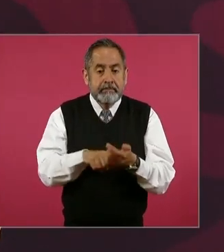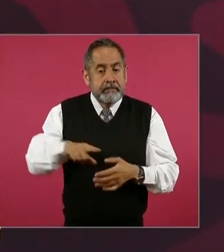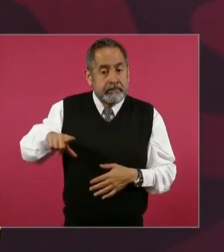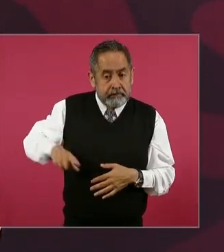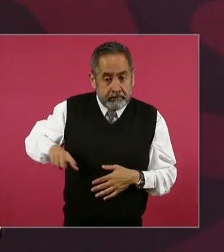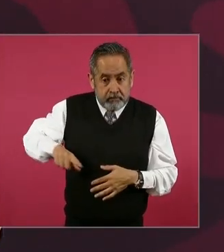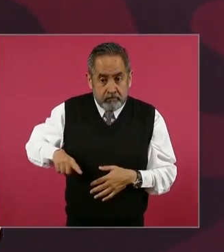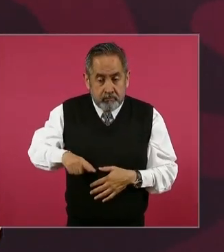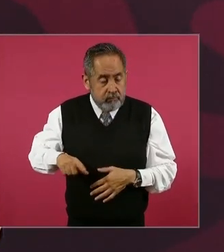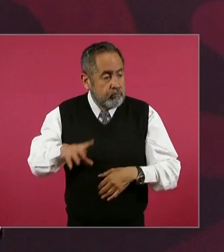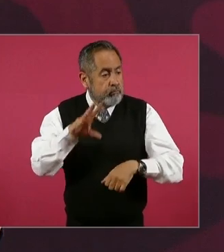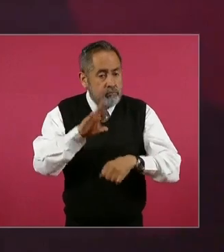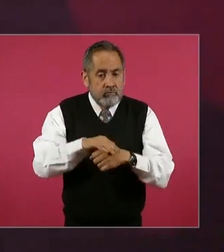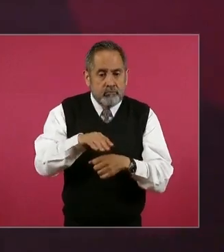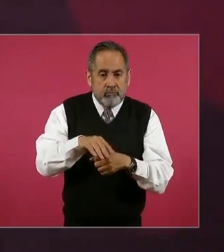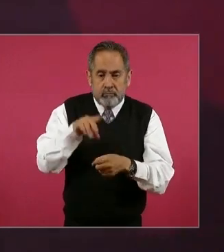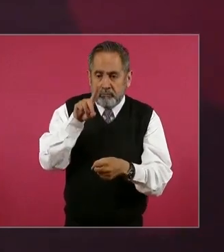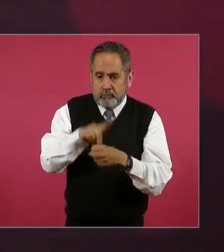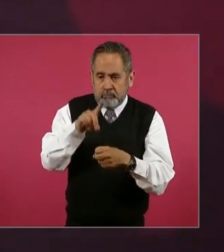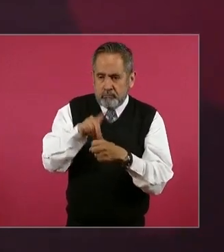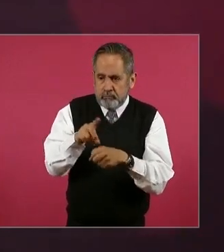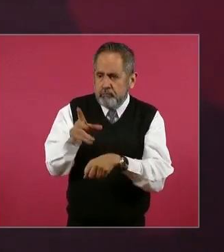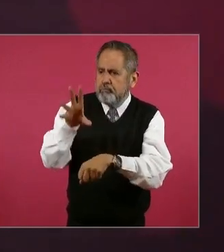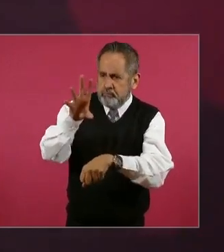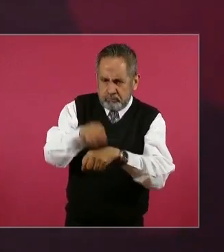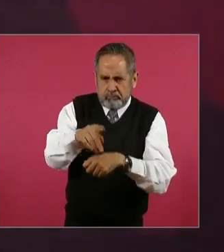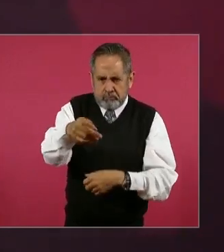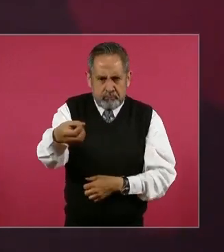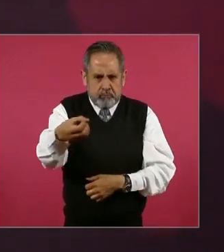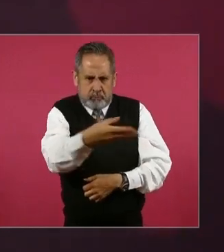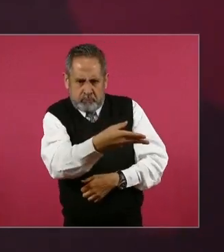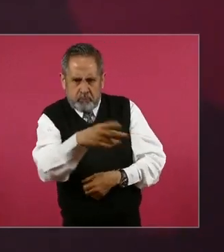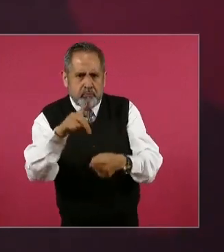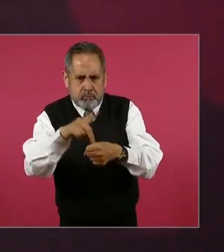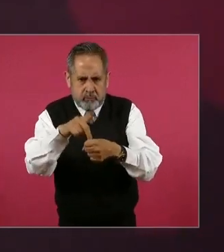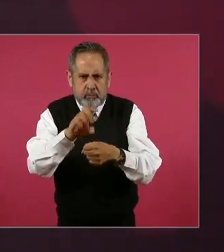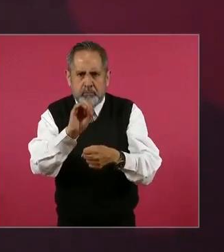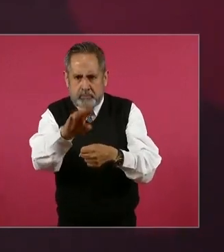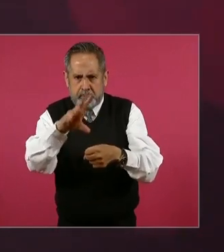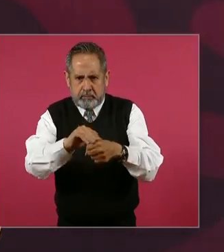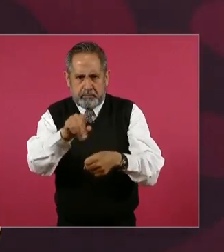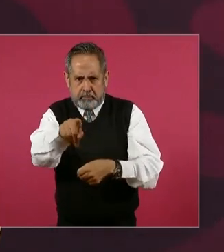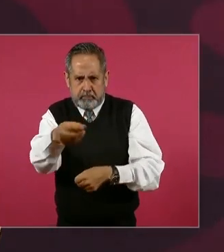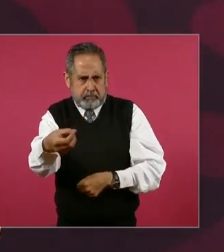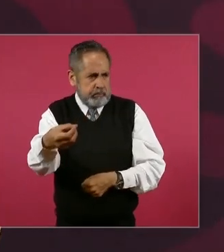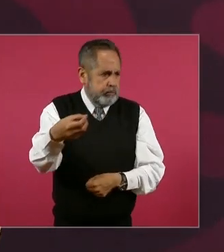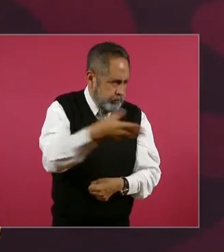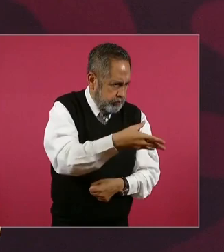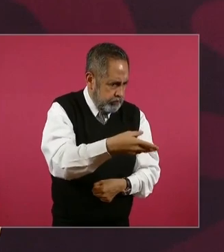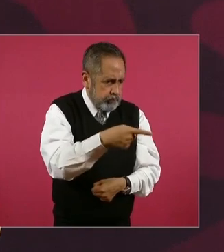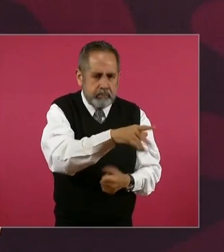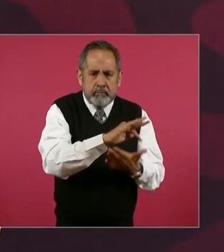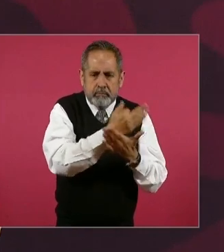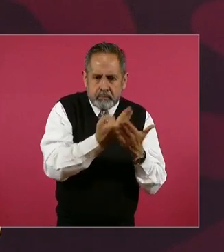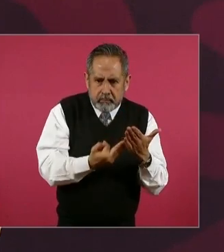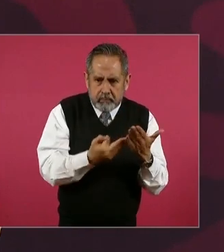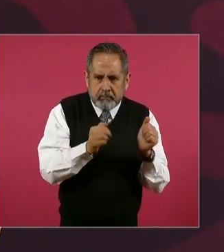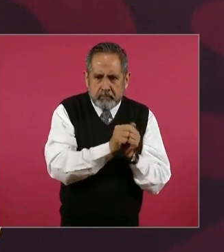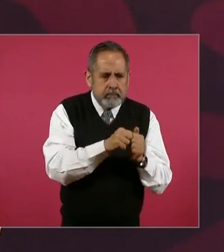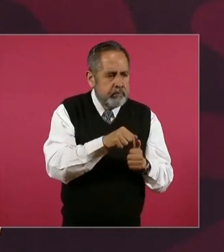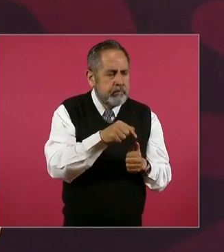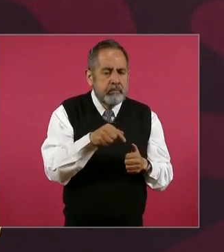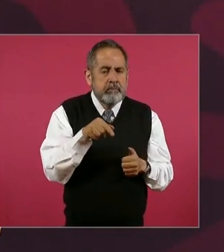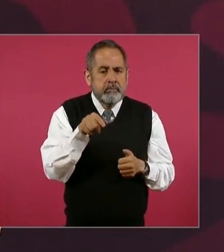estado mexicano financia de manera indirecta a estas ongs que facturan sobre la